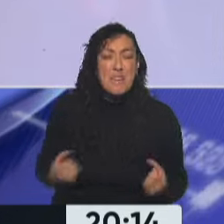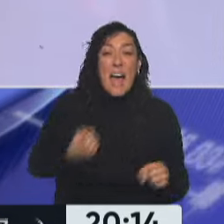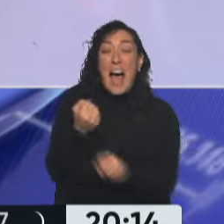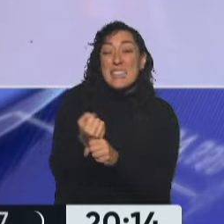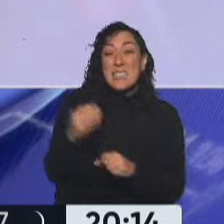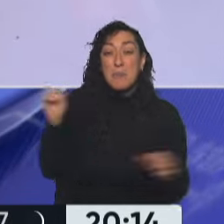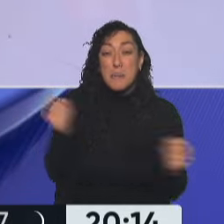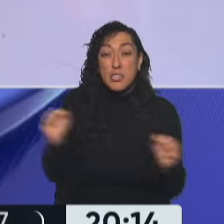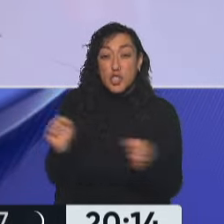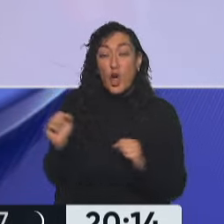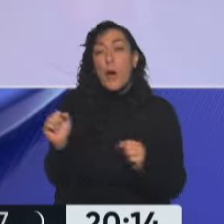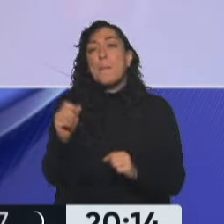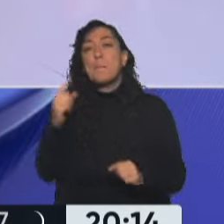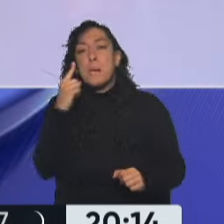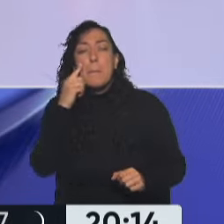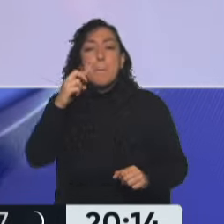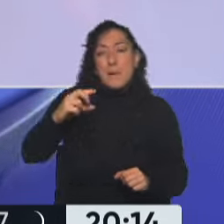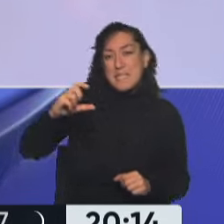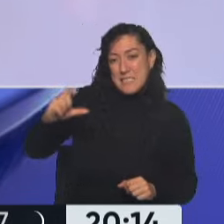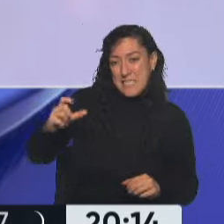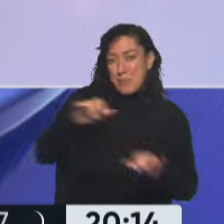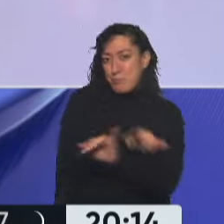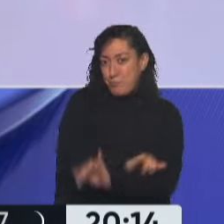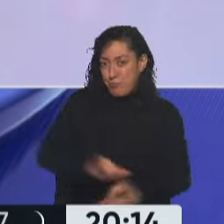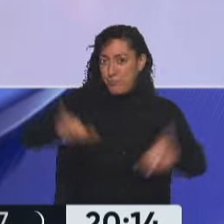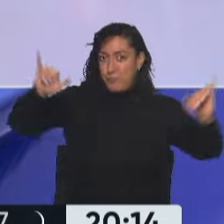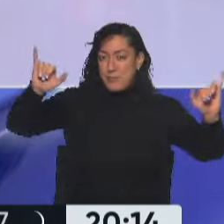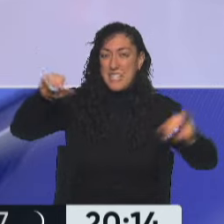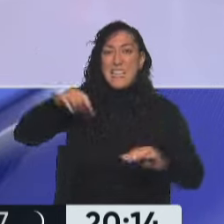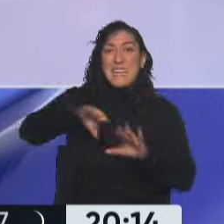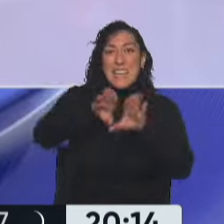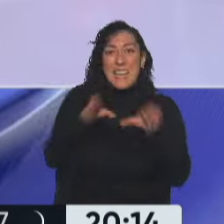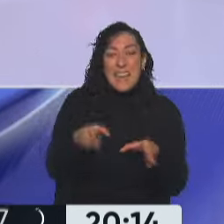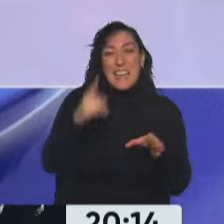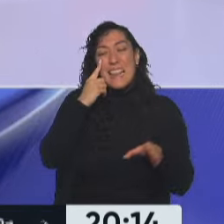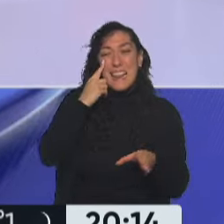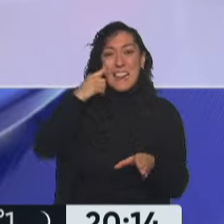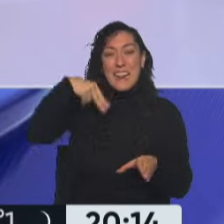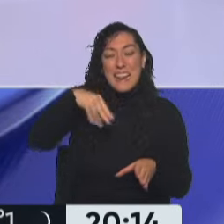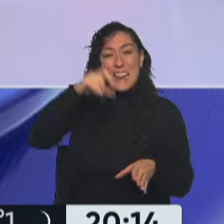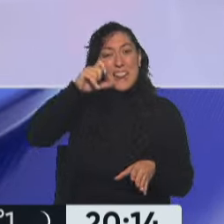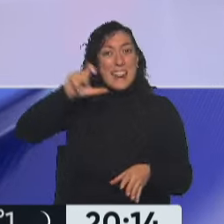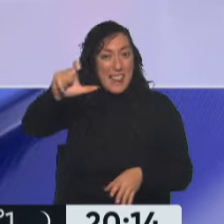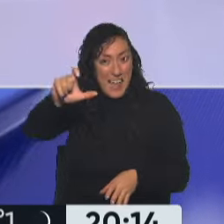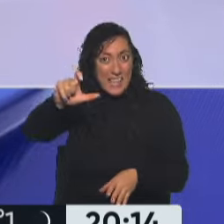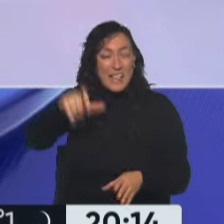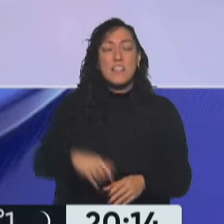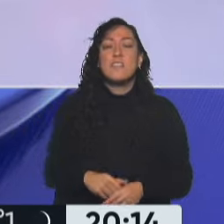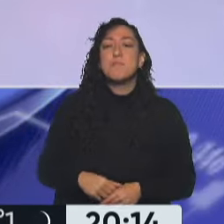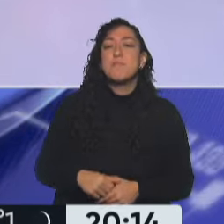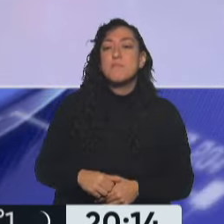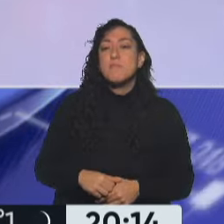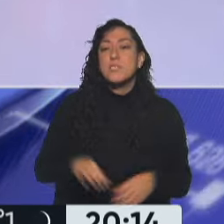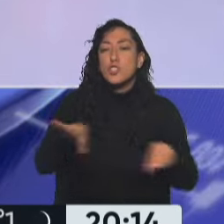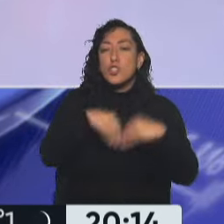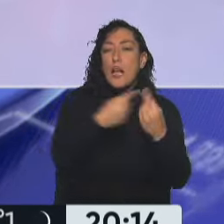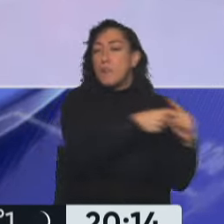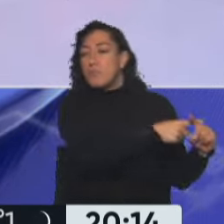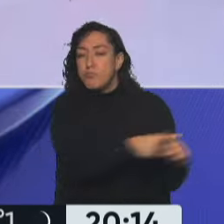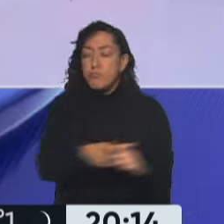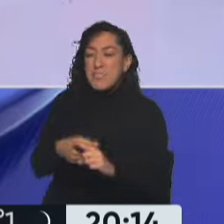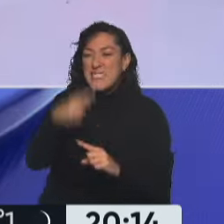al consumidor que hay y que dio a conocer el INDEC, el Instituto Nacional de Estadísticas y Censos, acumulamos en lo que va del año